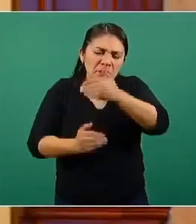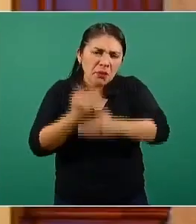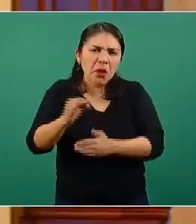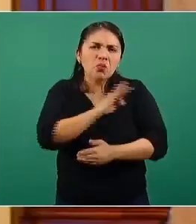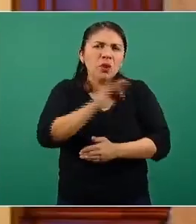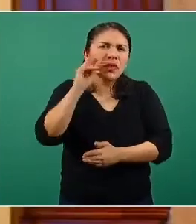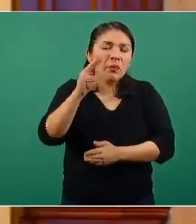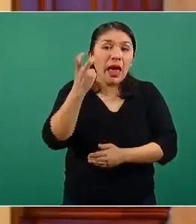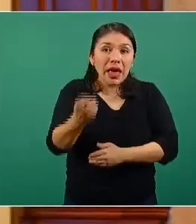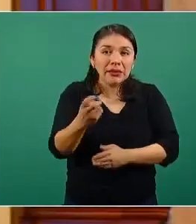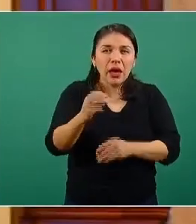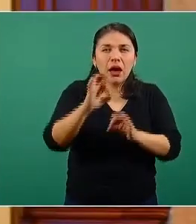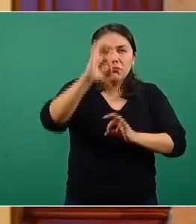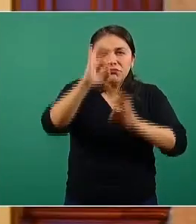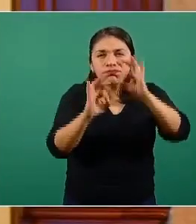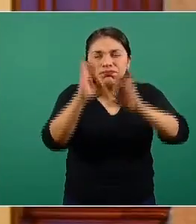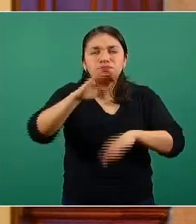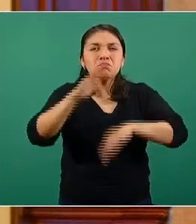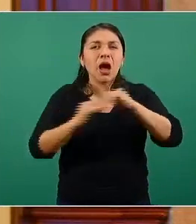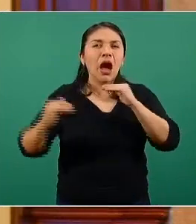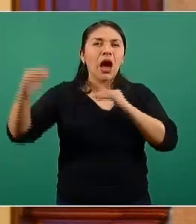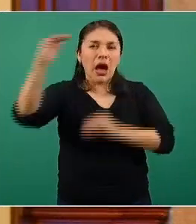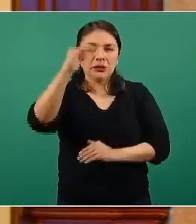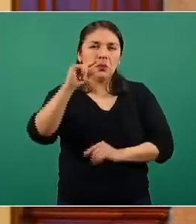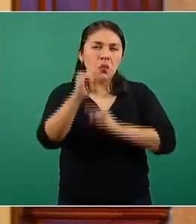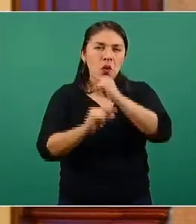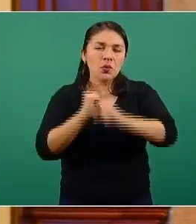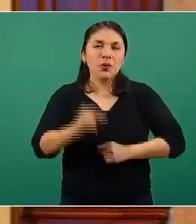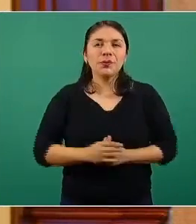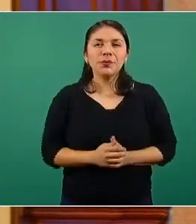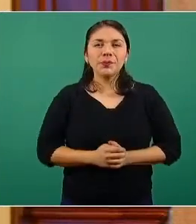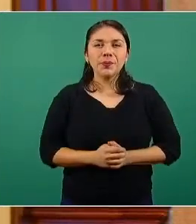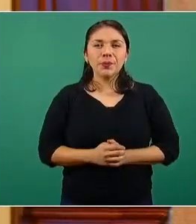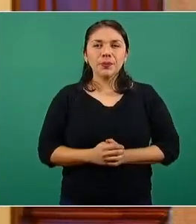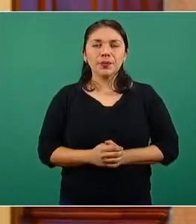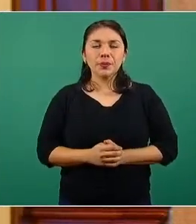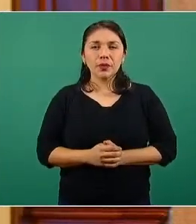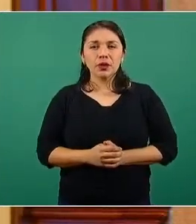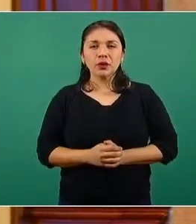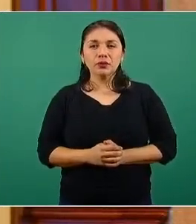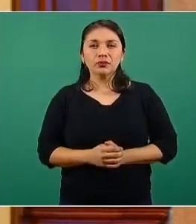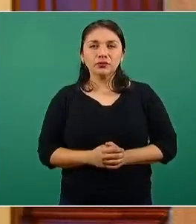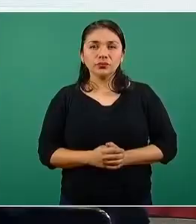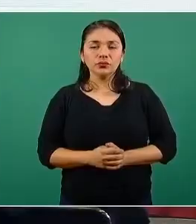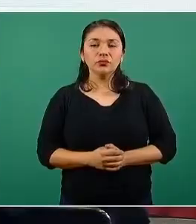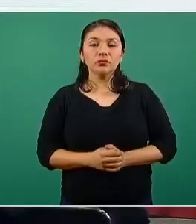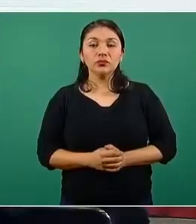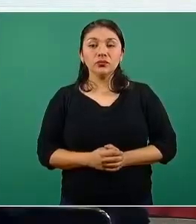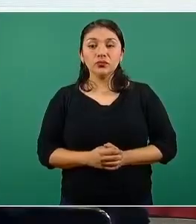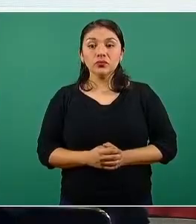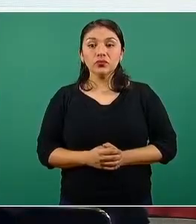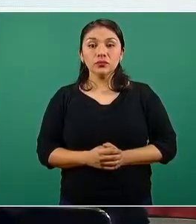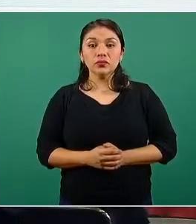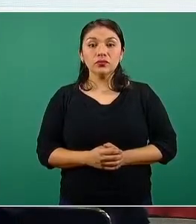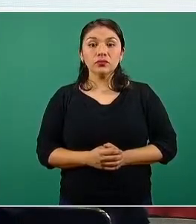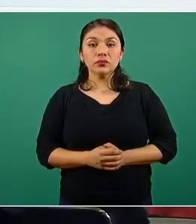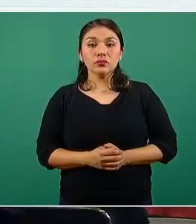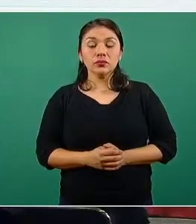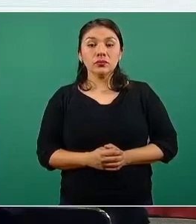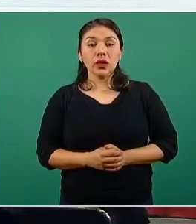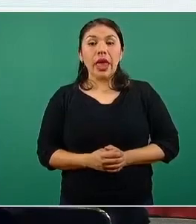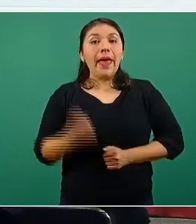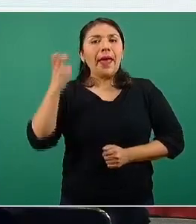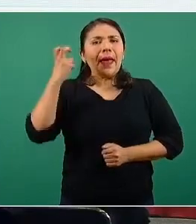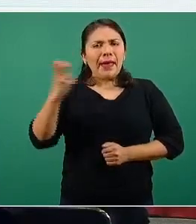proporciones se incrementan. Veamos la siguiente diapositiva. Bien, aquí tenemos el cuadro que